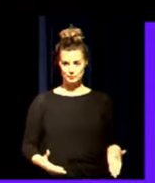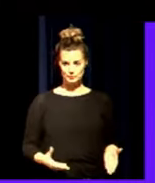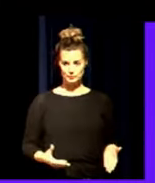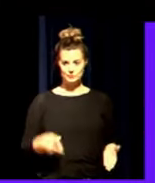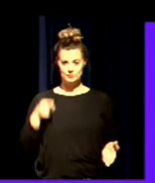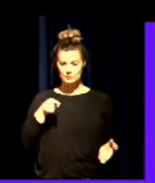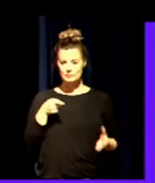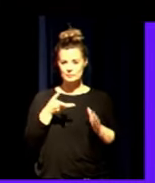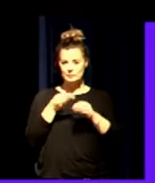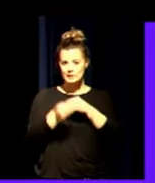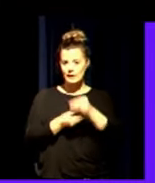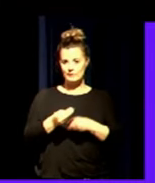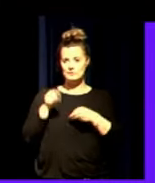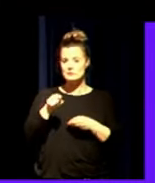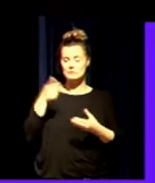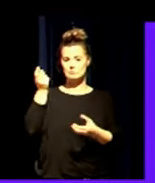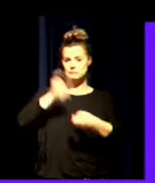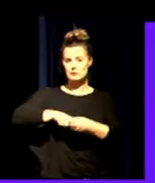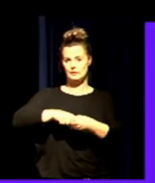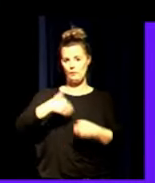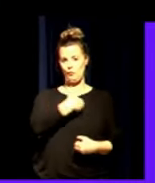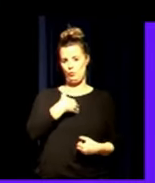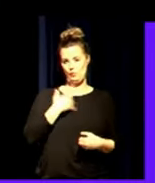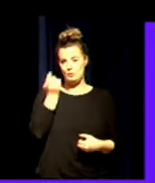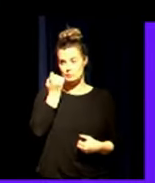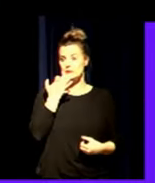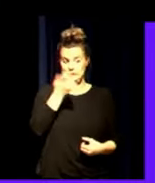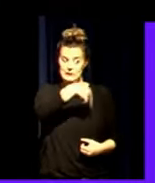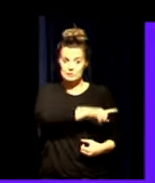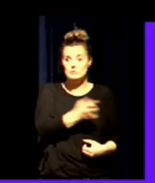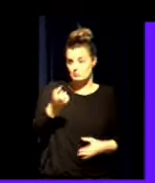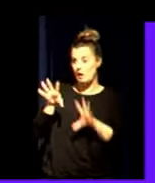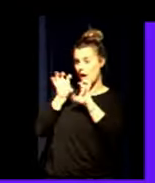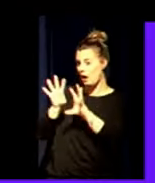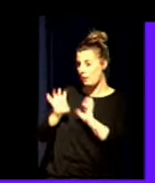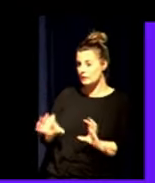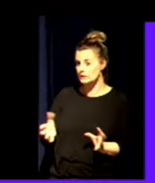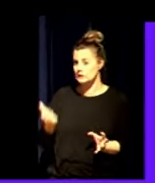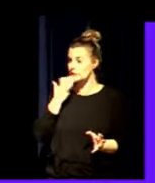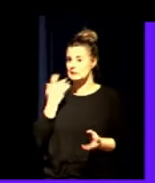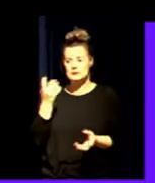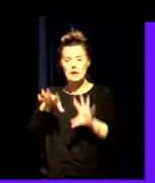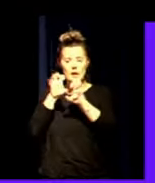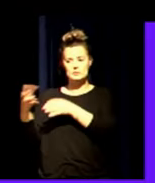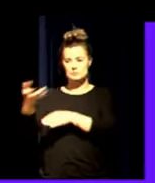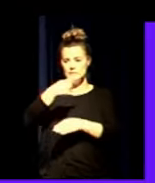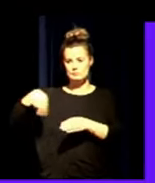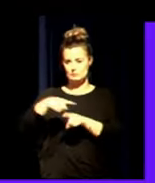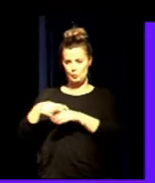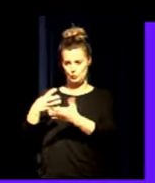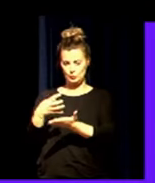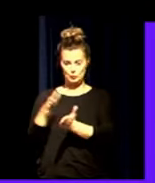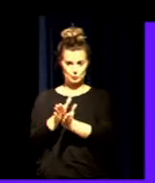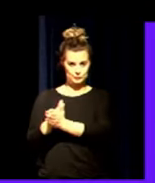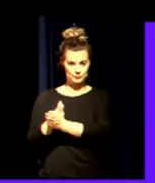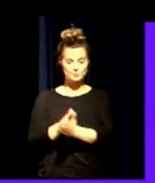Esto hacen los alumnos también, si lo aprenden y si lo aprendemos juntos, ¿no? Desde el